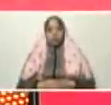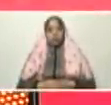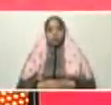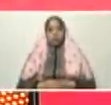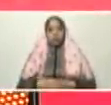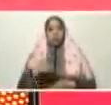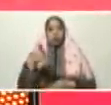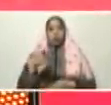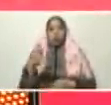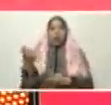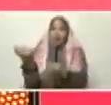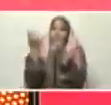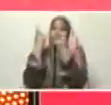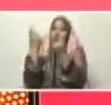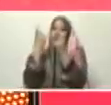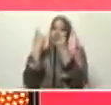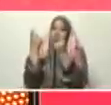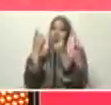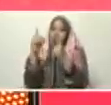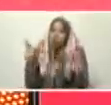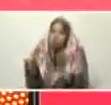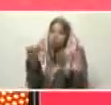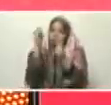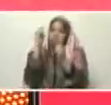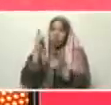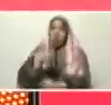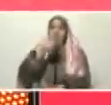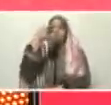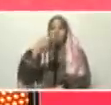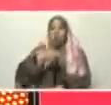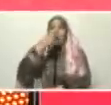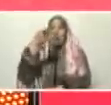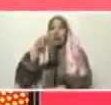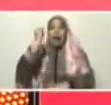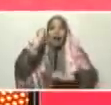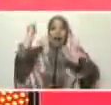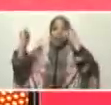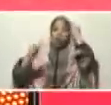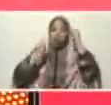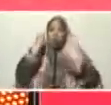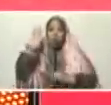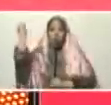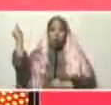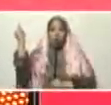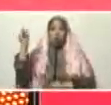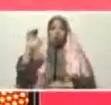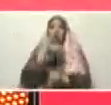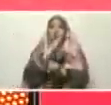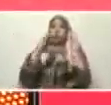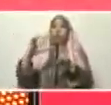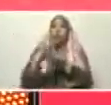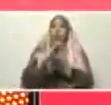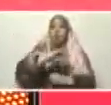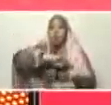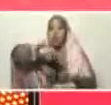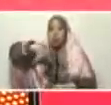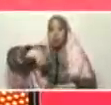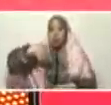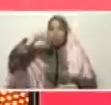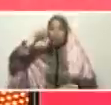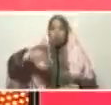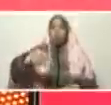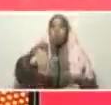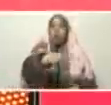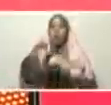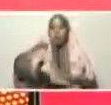es la formación política ideológica cultural de nuestro pueblo